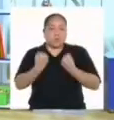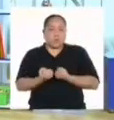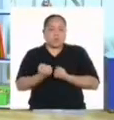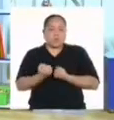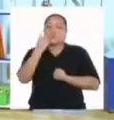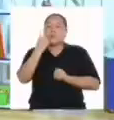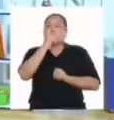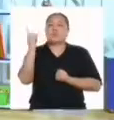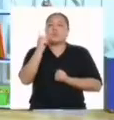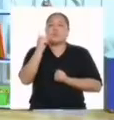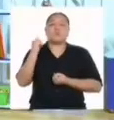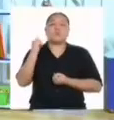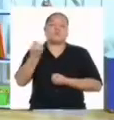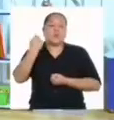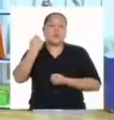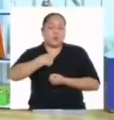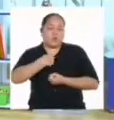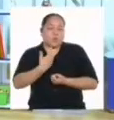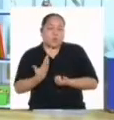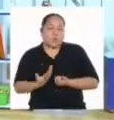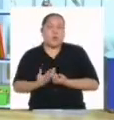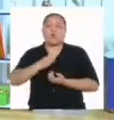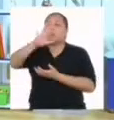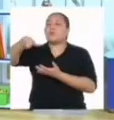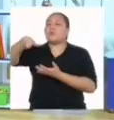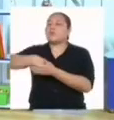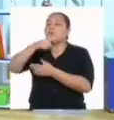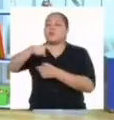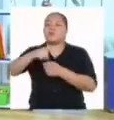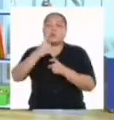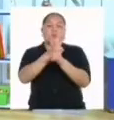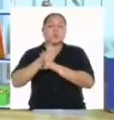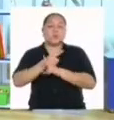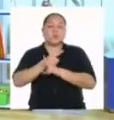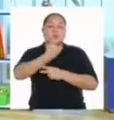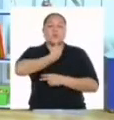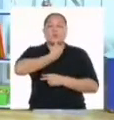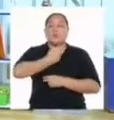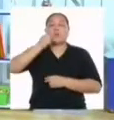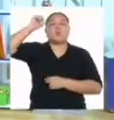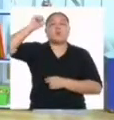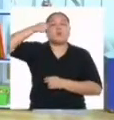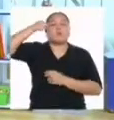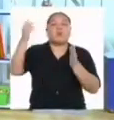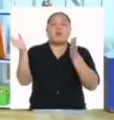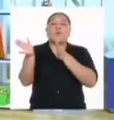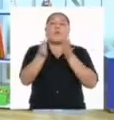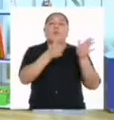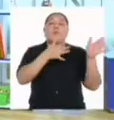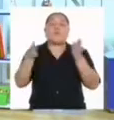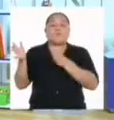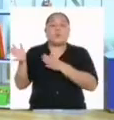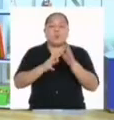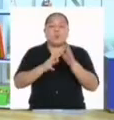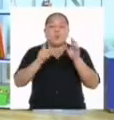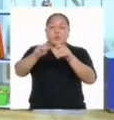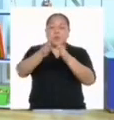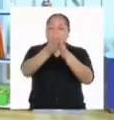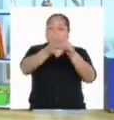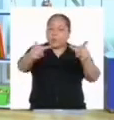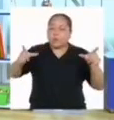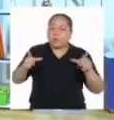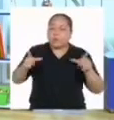asunto individual Todas y todos debemos cuidarnos Por eso recuerda Ventilar los espacios donde te